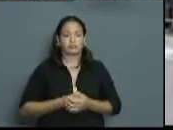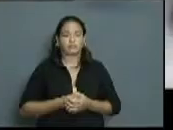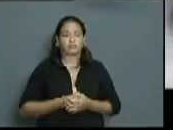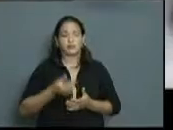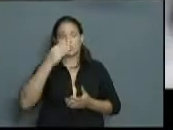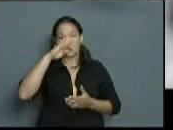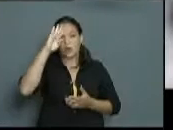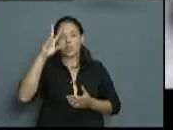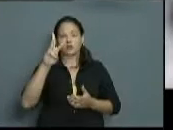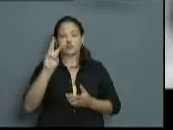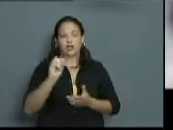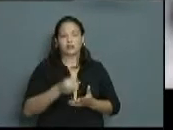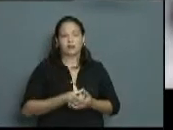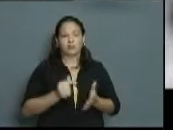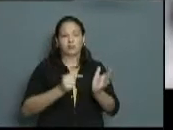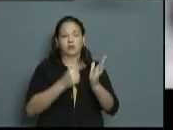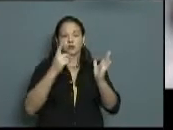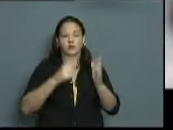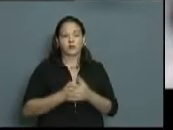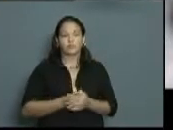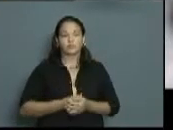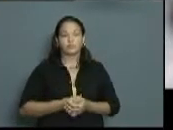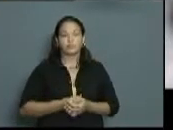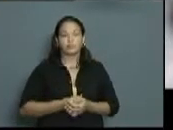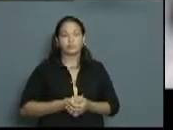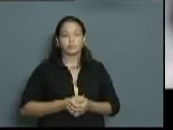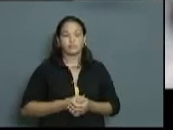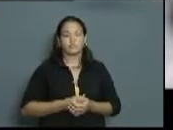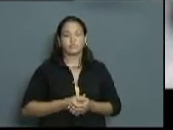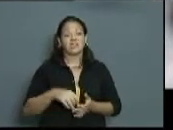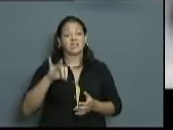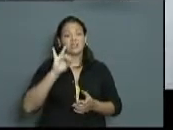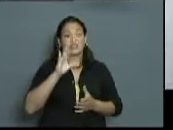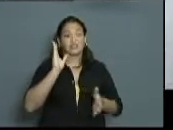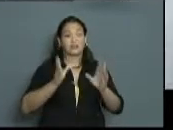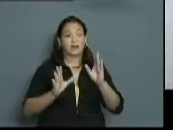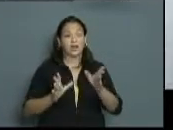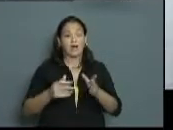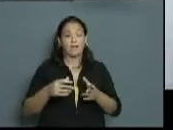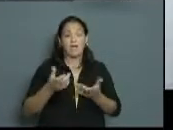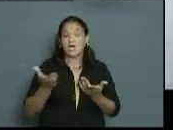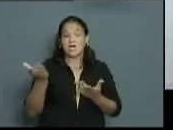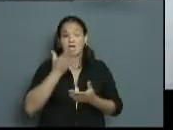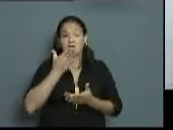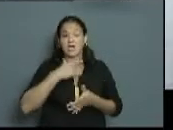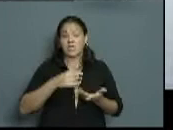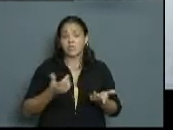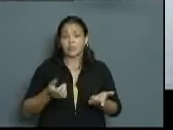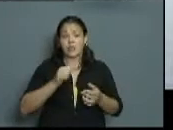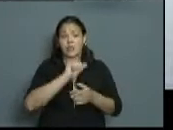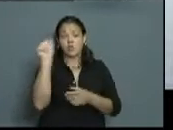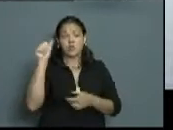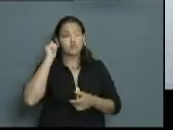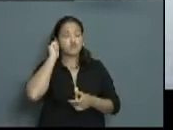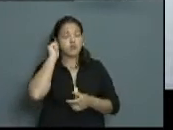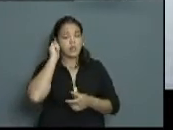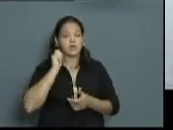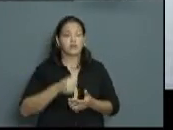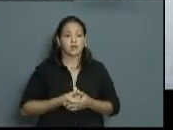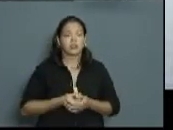la cubana con 30. La séptima etapa y última la ganó la holandesa Lucinda Brand, en la que Sierra terminó en el lugar 12